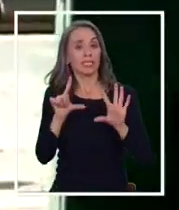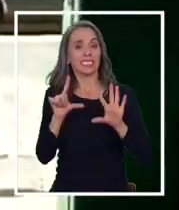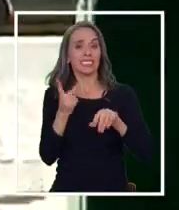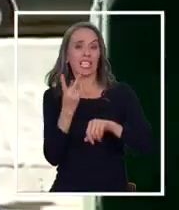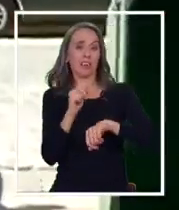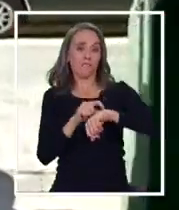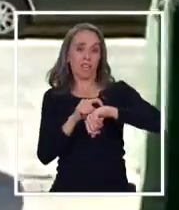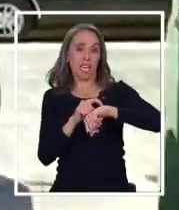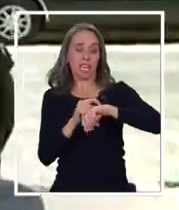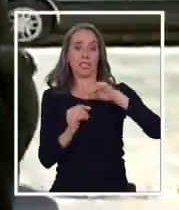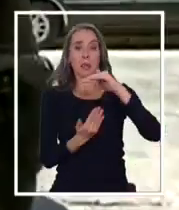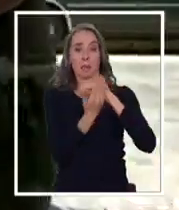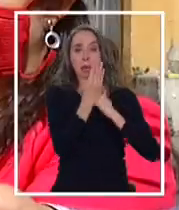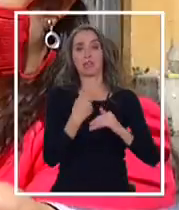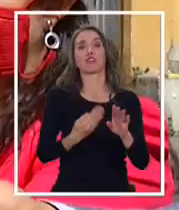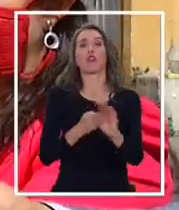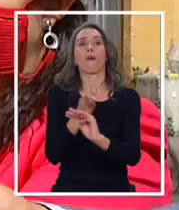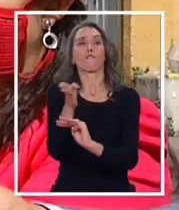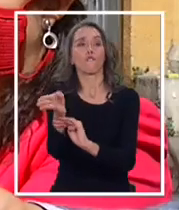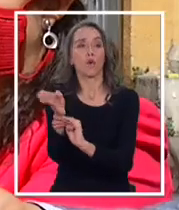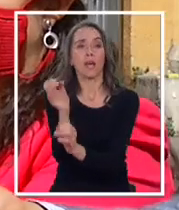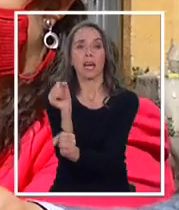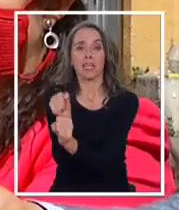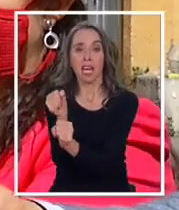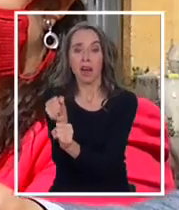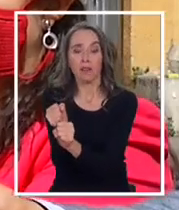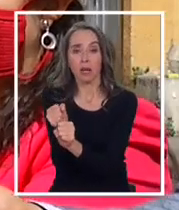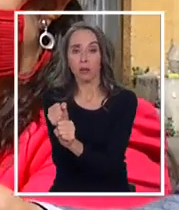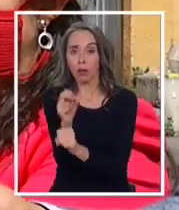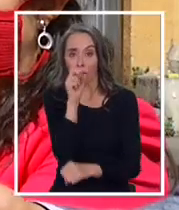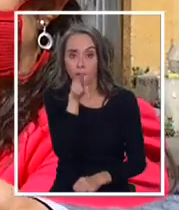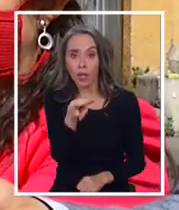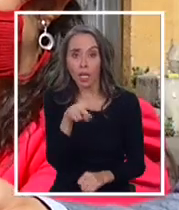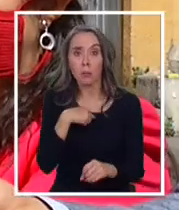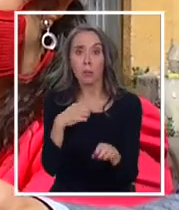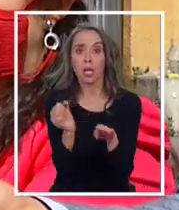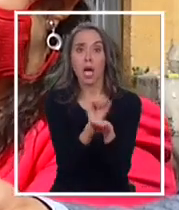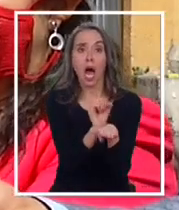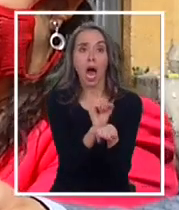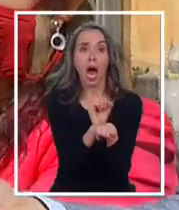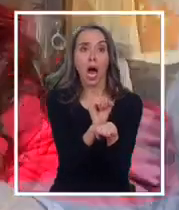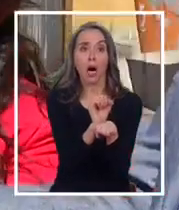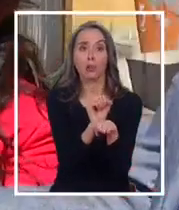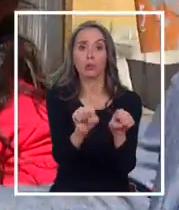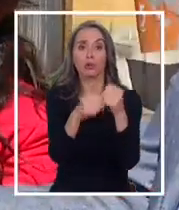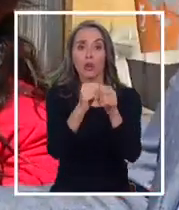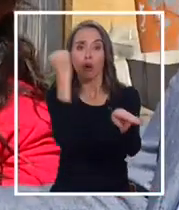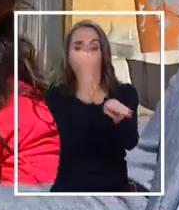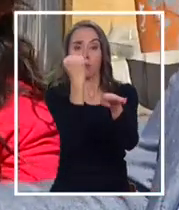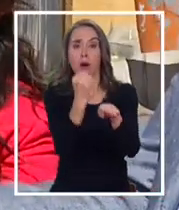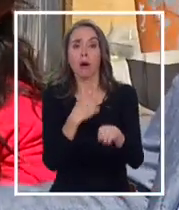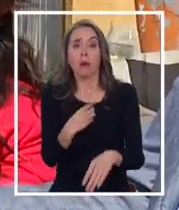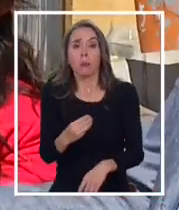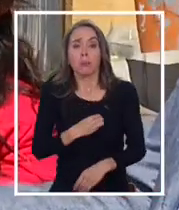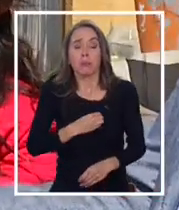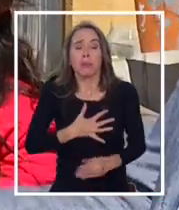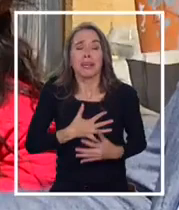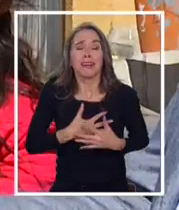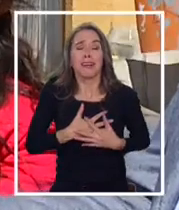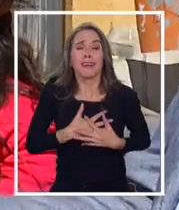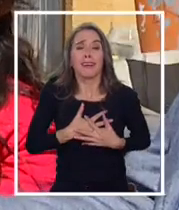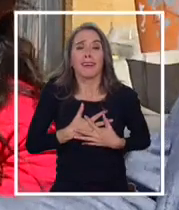para asistir a mi lugar de trabajo, me encontré con mi vehículo todo dañado. Mucha pena,